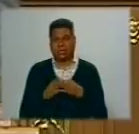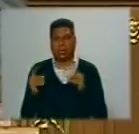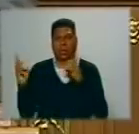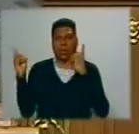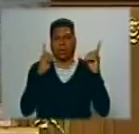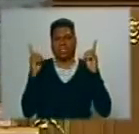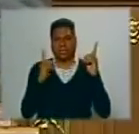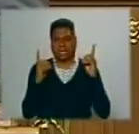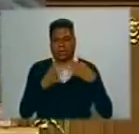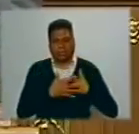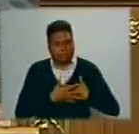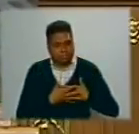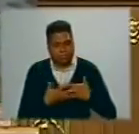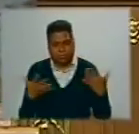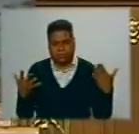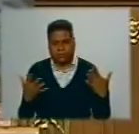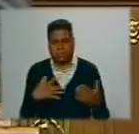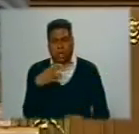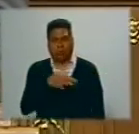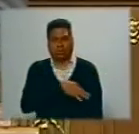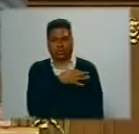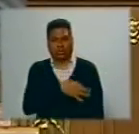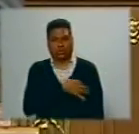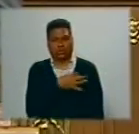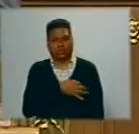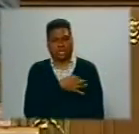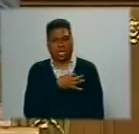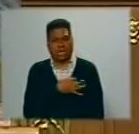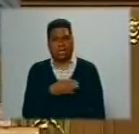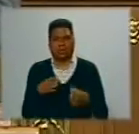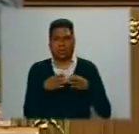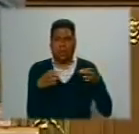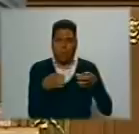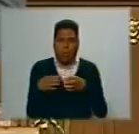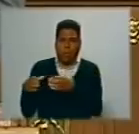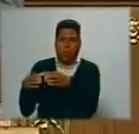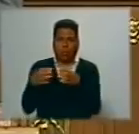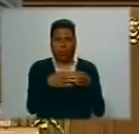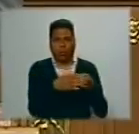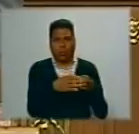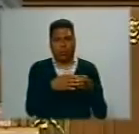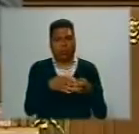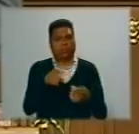y la corresponsabilidad social entre los sectores público,